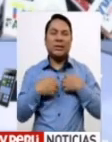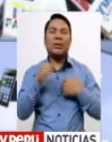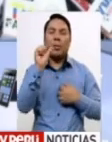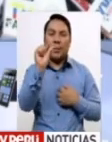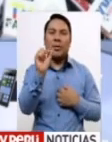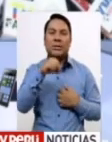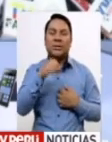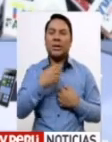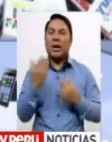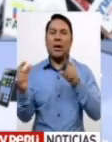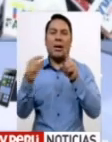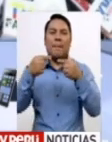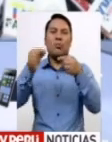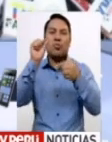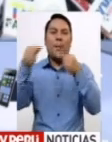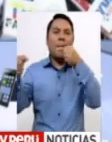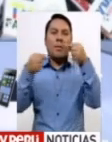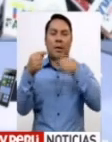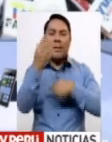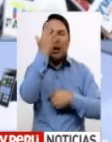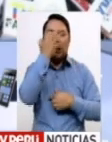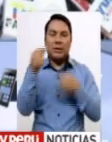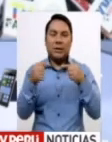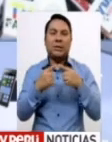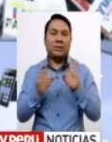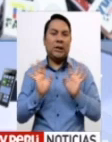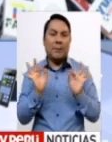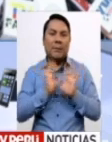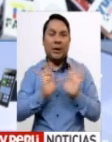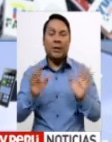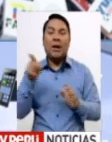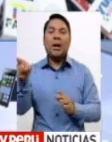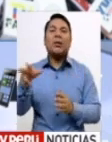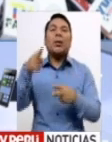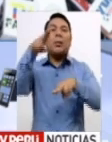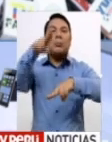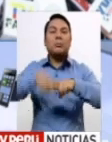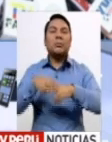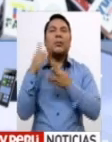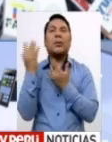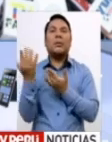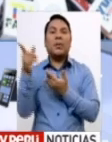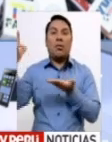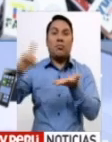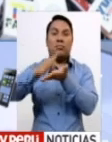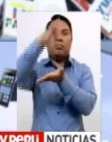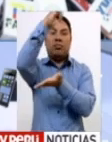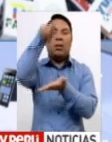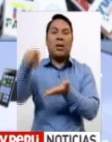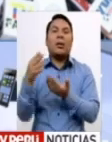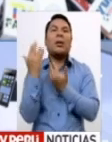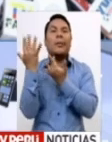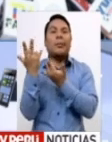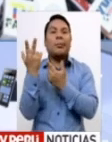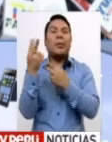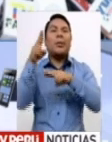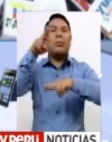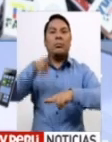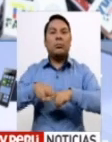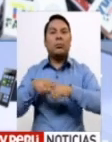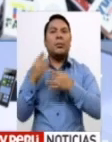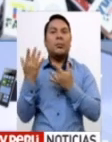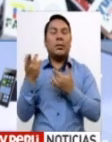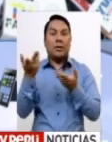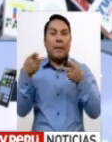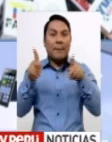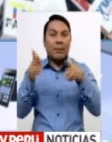ellos se encuentran bien, están en una sala del aeropuerto. Nuestro cónsul general se encuentra